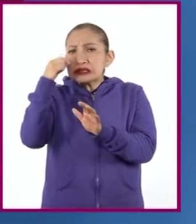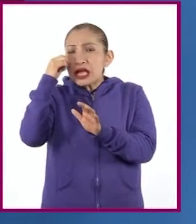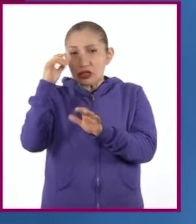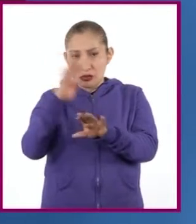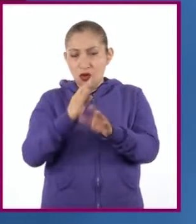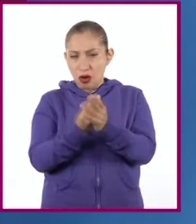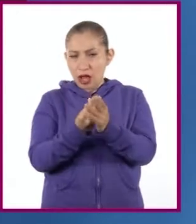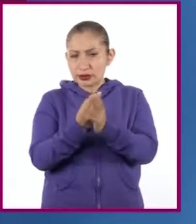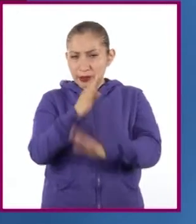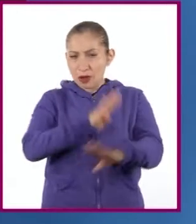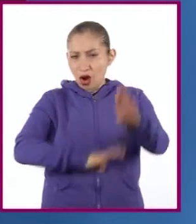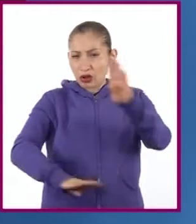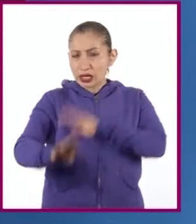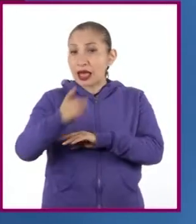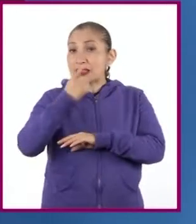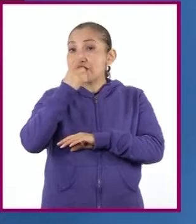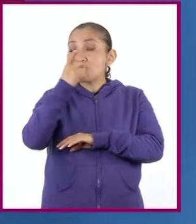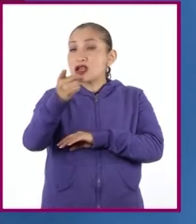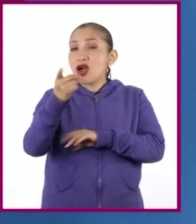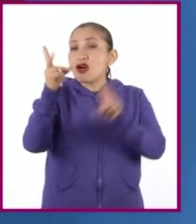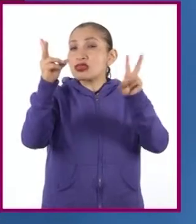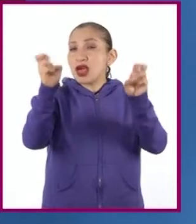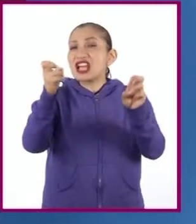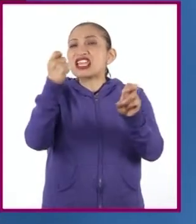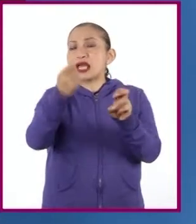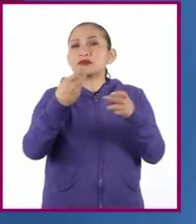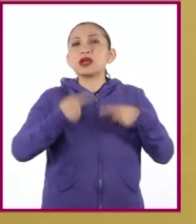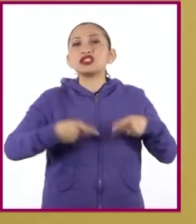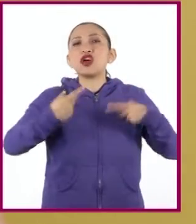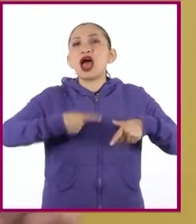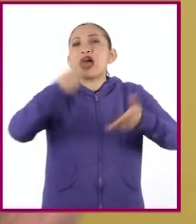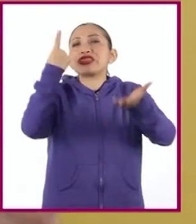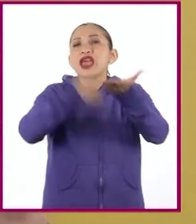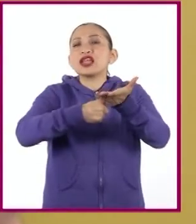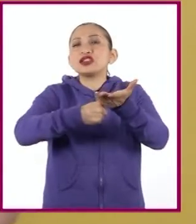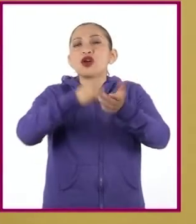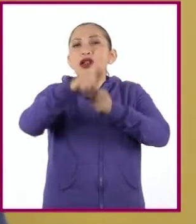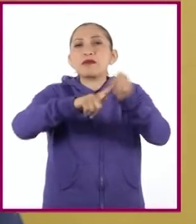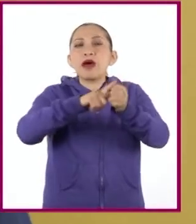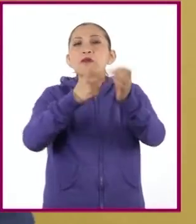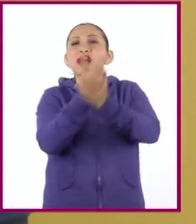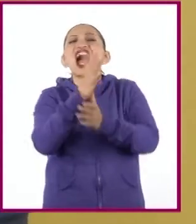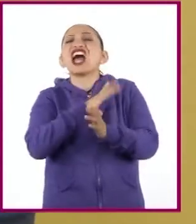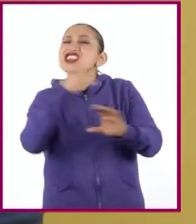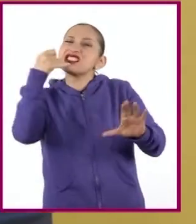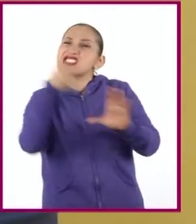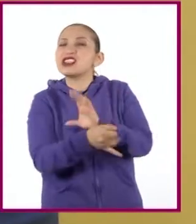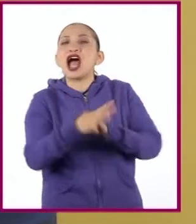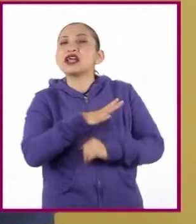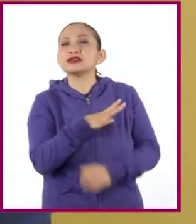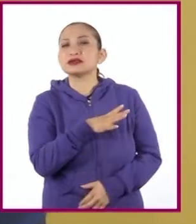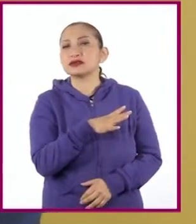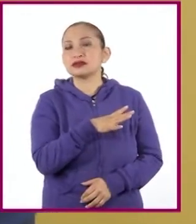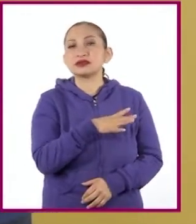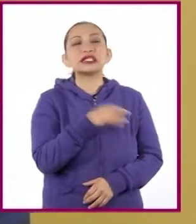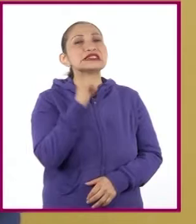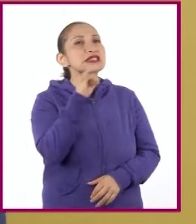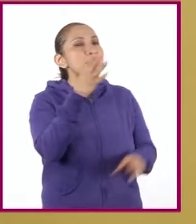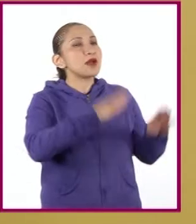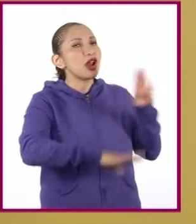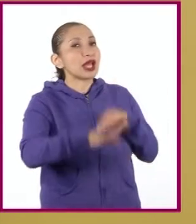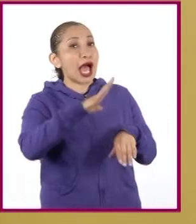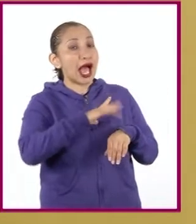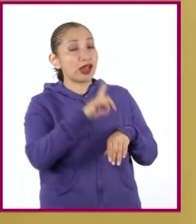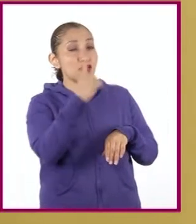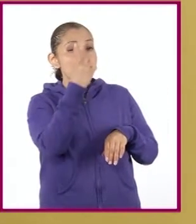biología, ¿alguna vez hablaron de lo que compone a los seres vivos? Y es verdad. En biología se mencionó que había